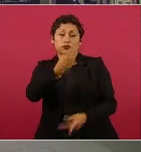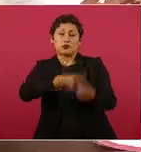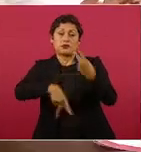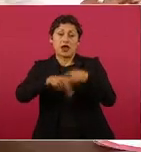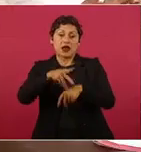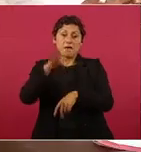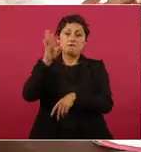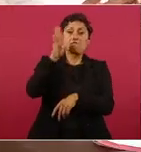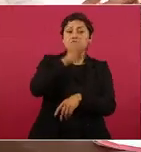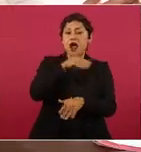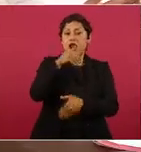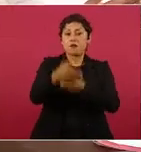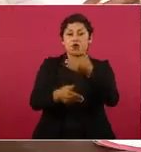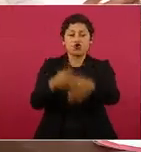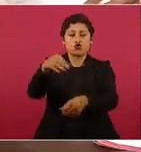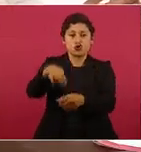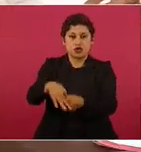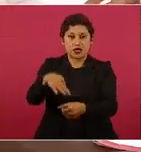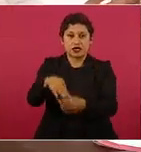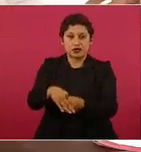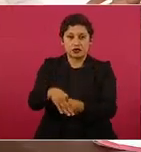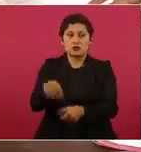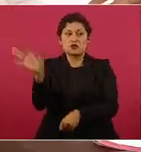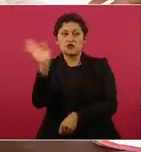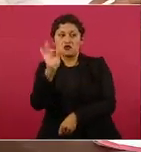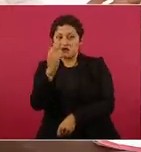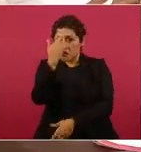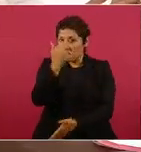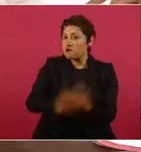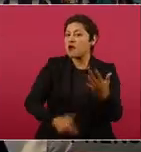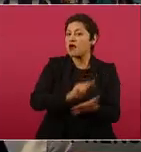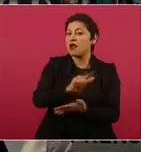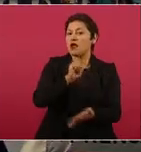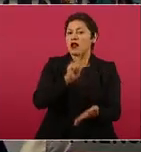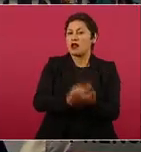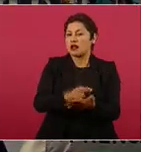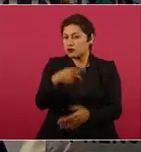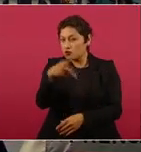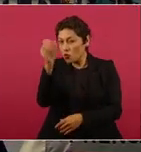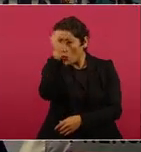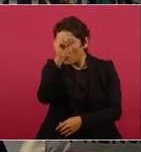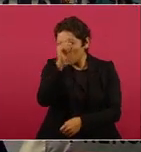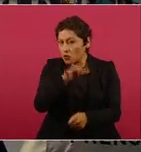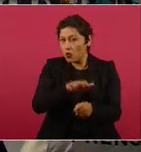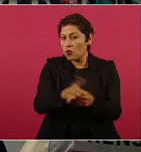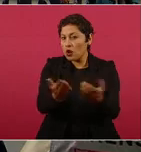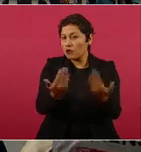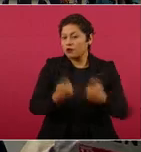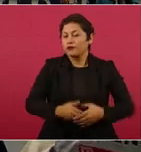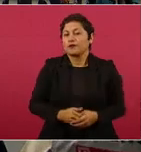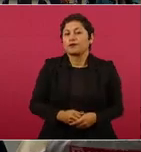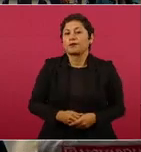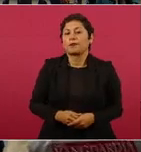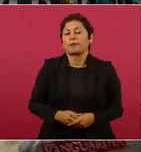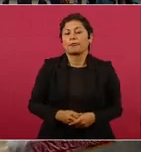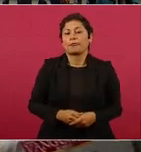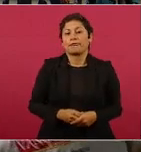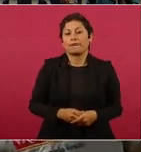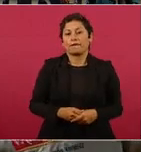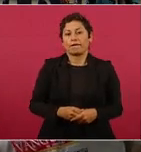incluso podrían ser ilegales. ¿Cuál sería su opinión en este sentido, presidente? Bueno, yo creo que